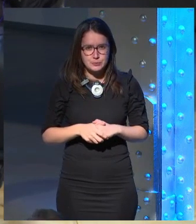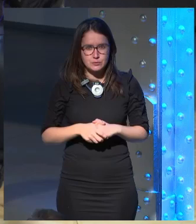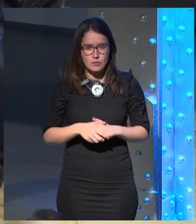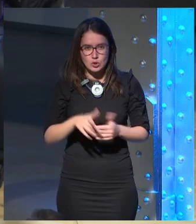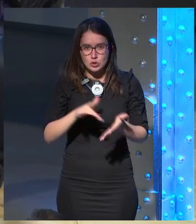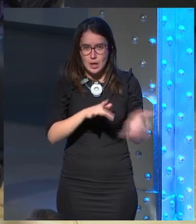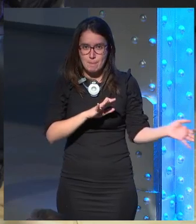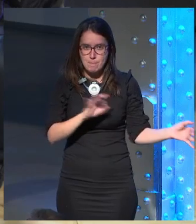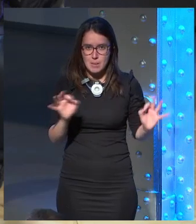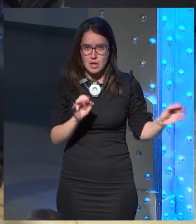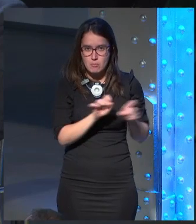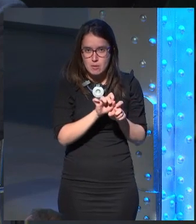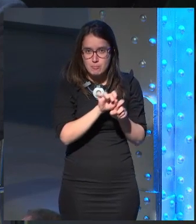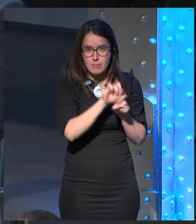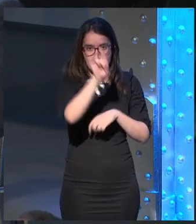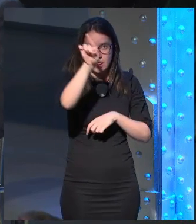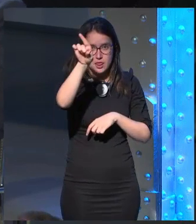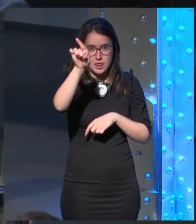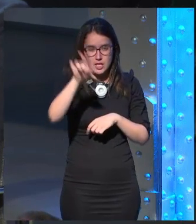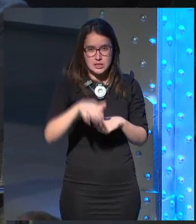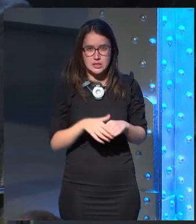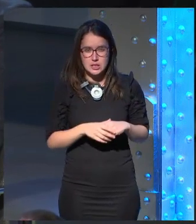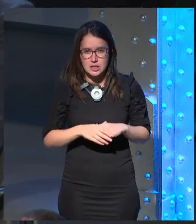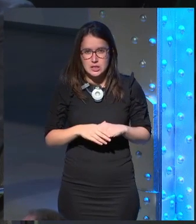cuando estábamos preparándonos para el lanzamiento de Soyuz,